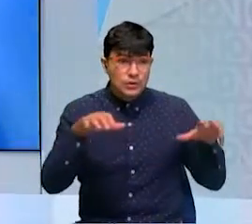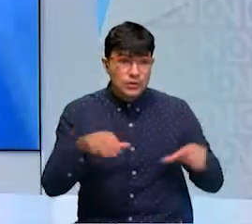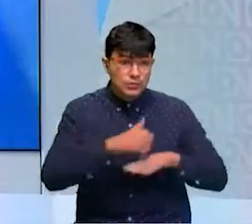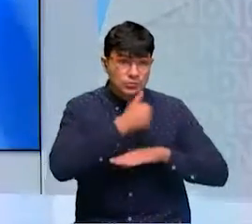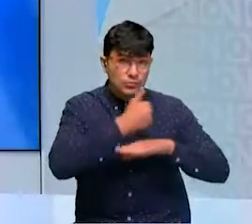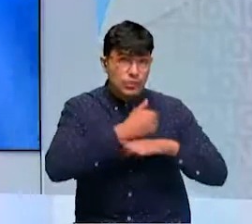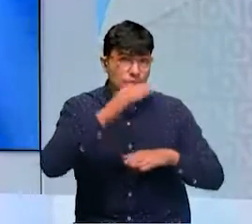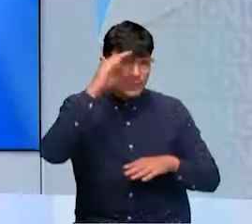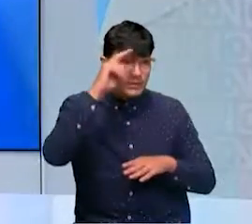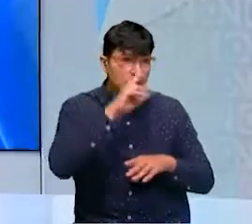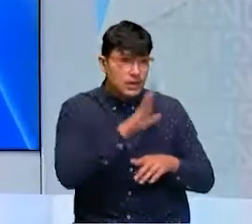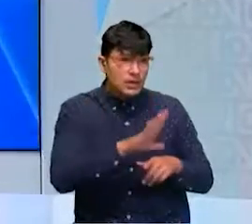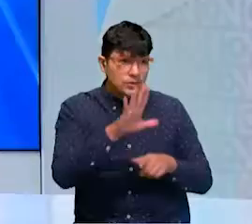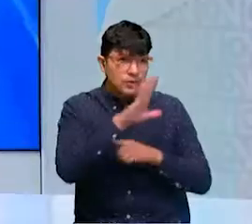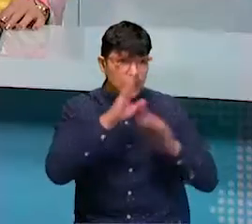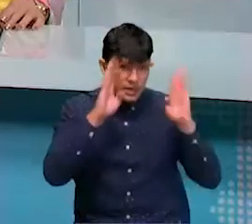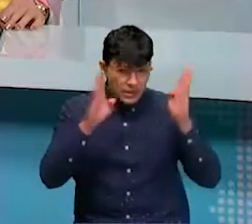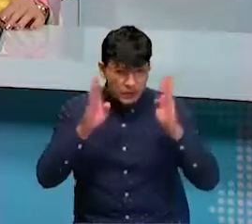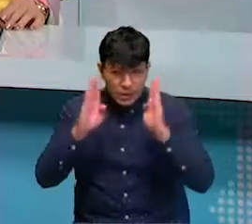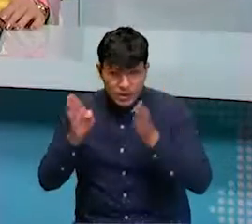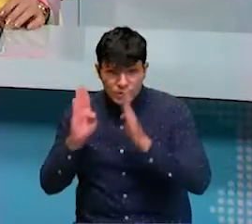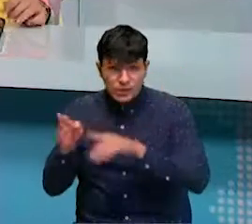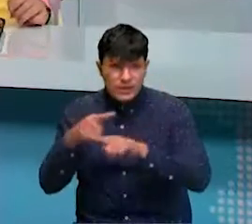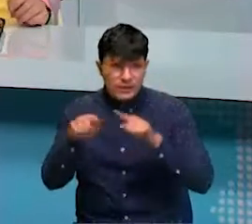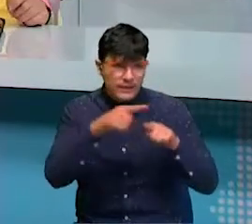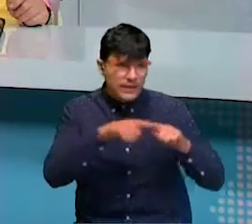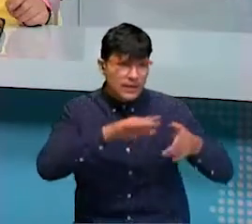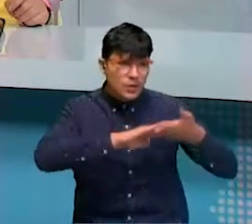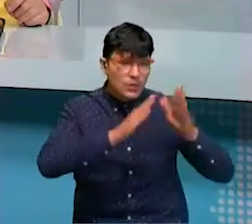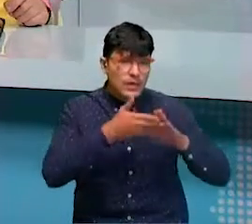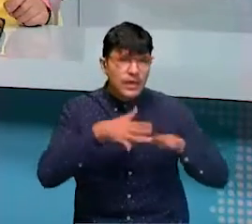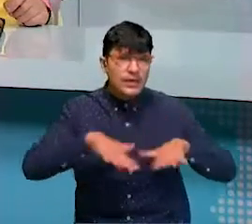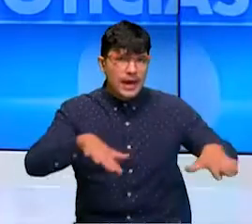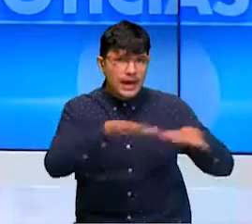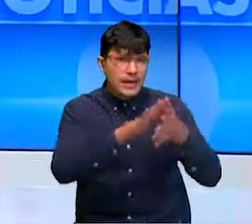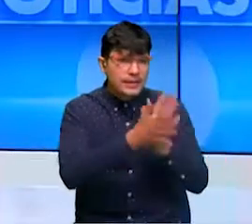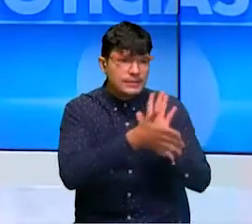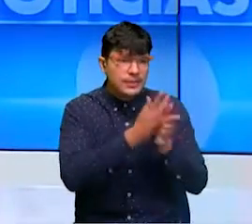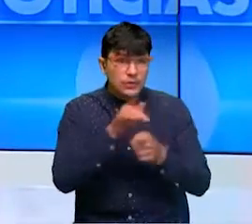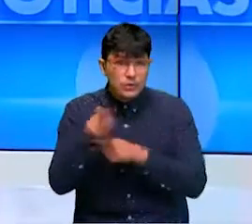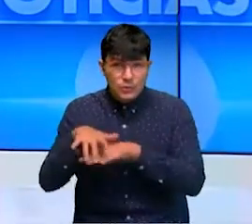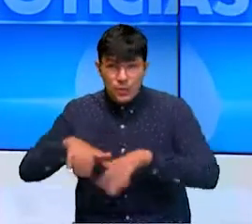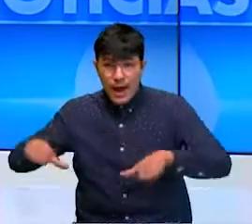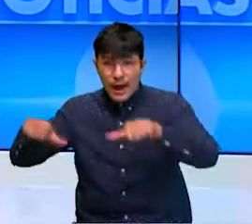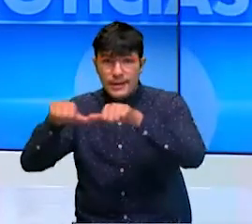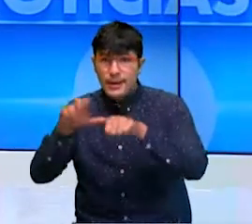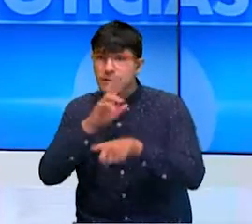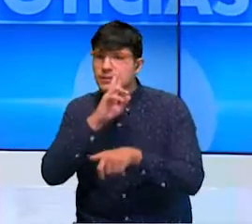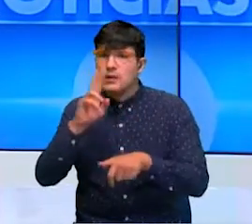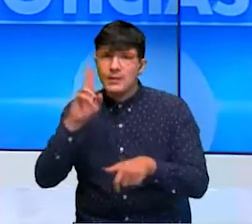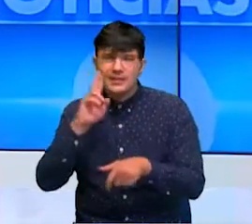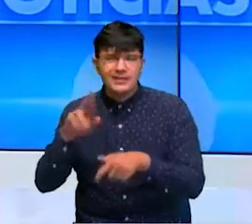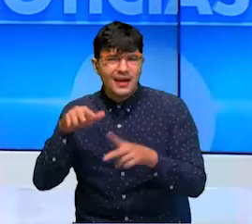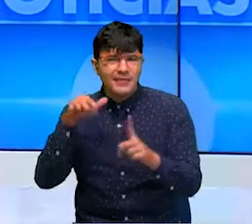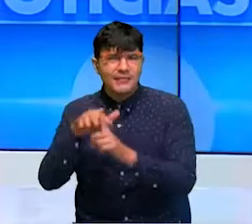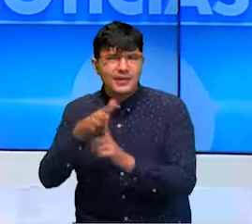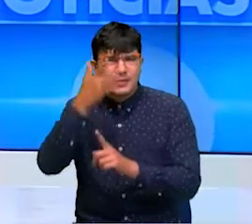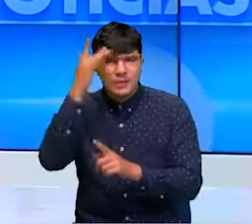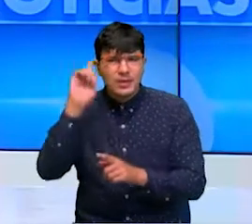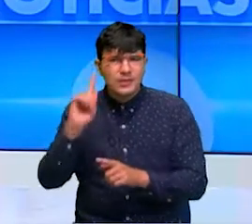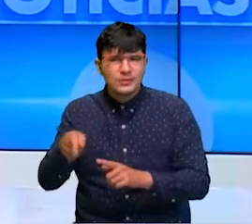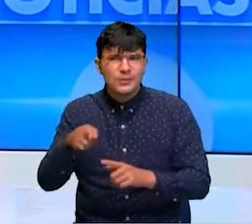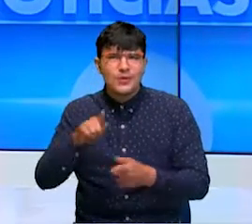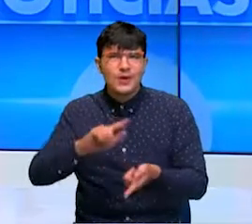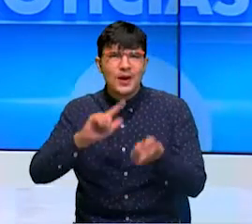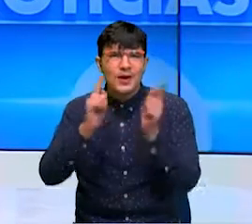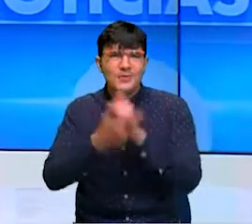en diferentes comunas y zonas céntricas. Pues sectores como el gastronómico han revelado afectaciones ante el cambio de hábito de los habitantes de